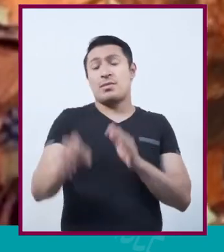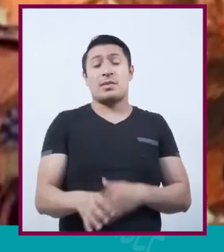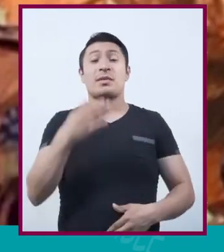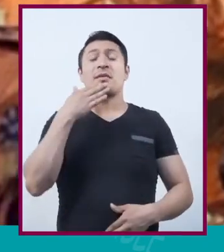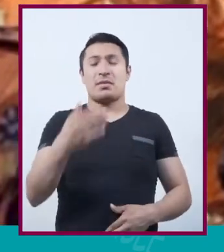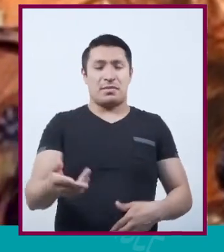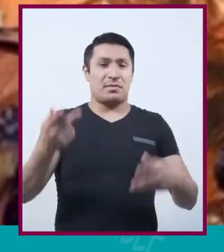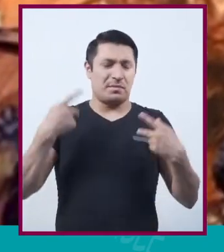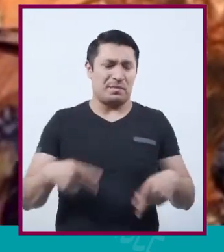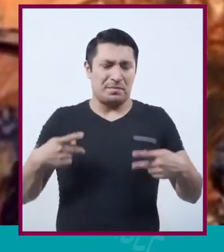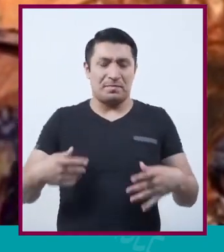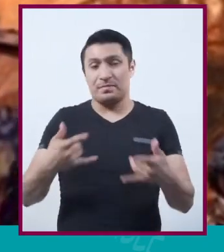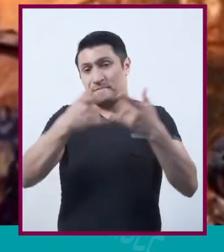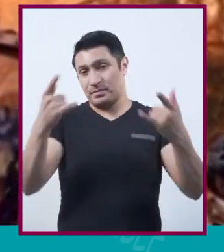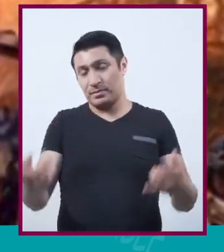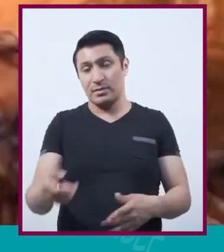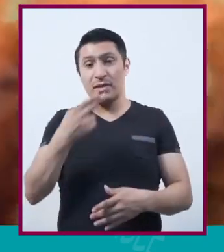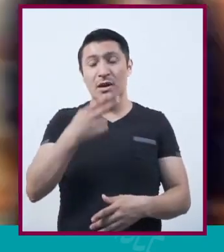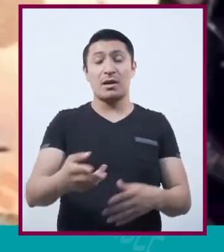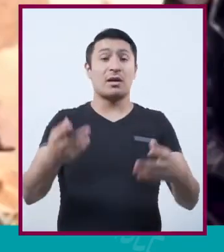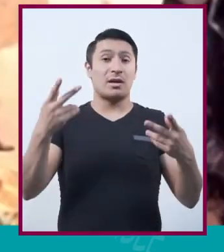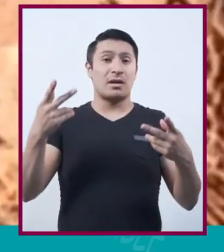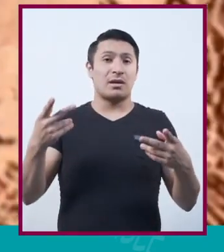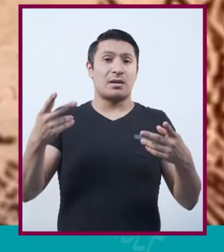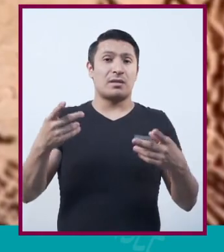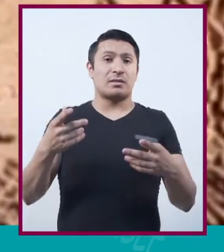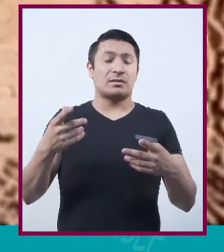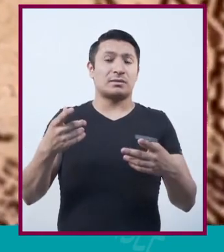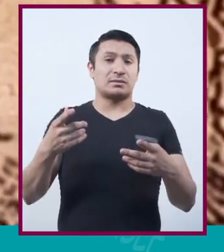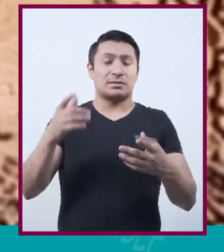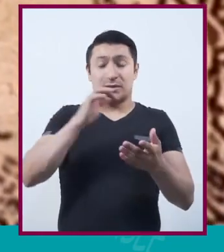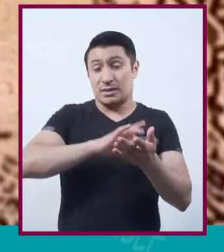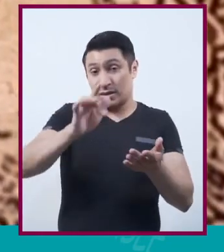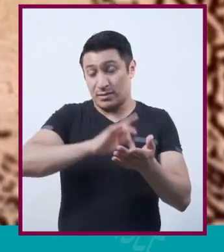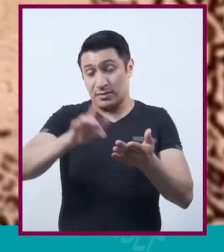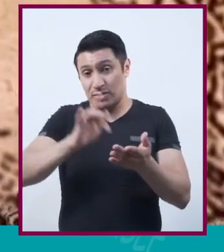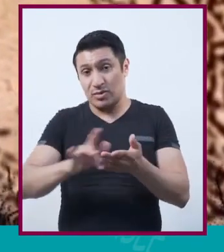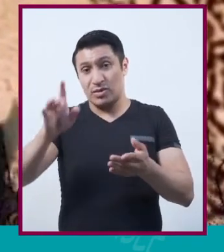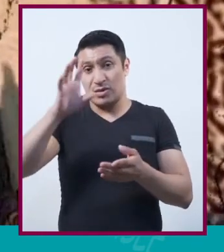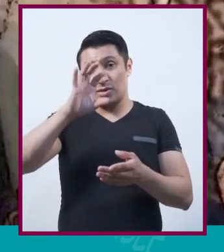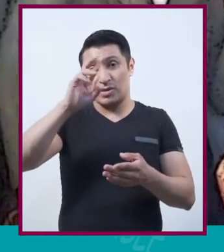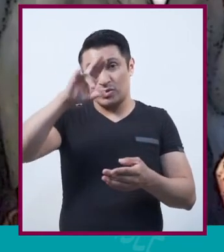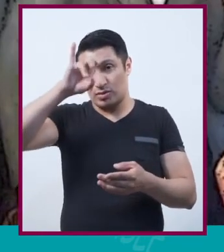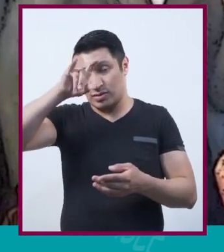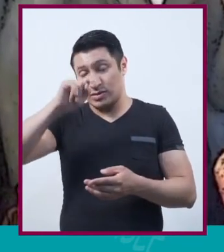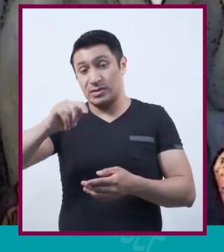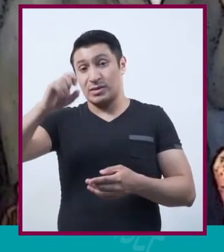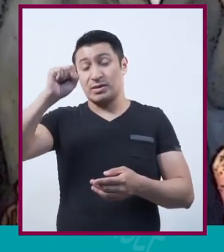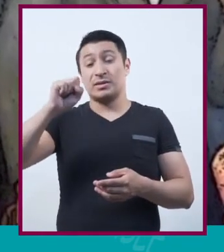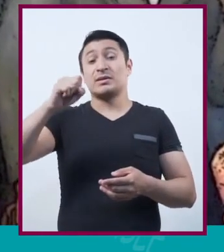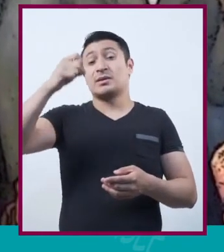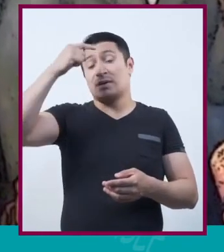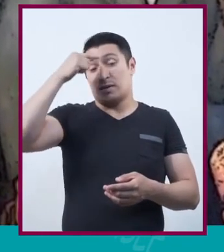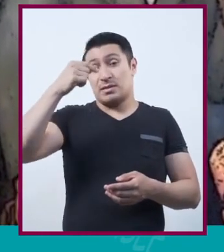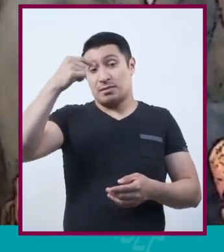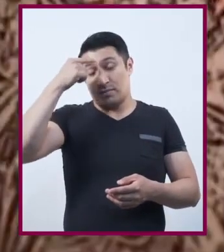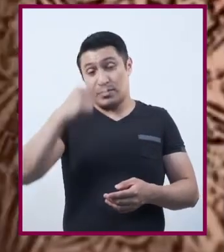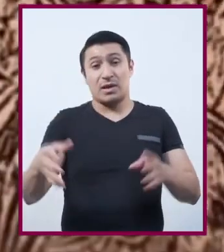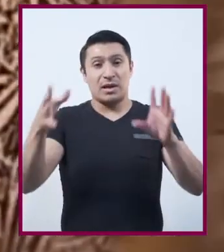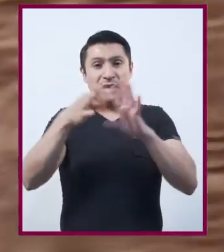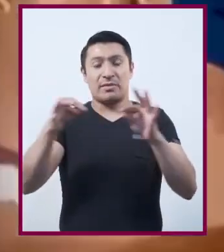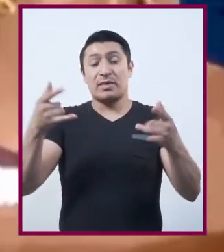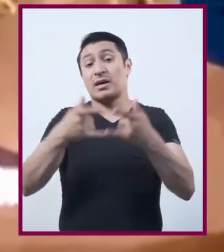En este caso, si bien las y los historiadores se apoyan en las y los cronistas para abastecer sus contenidos y dar cuenta de los